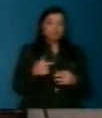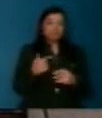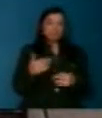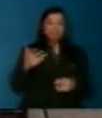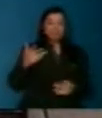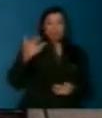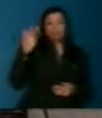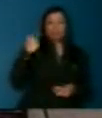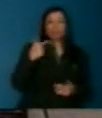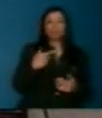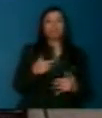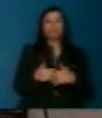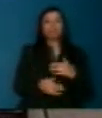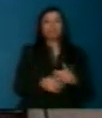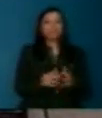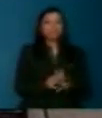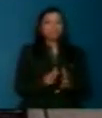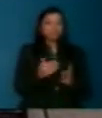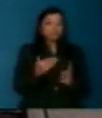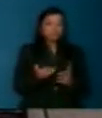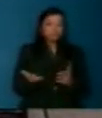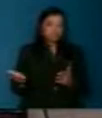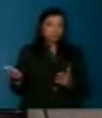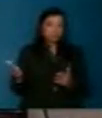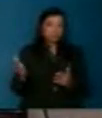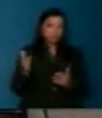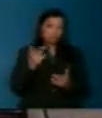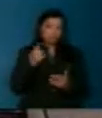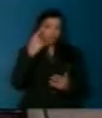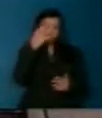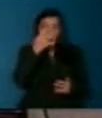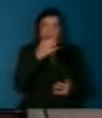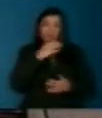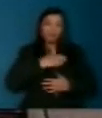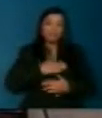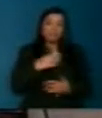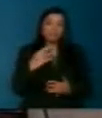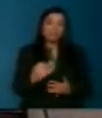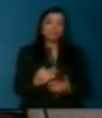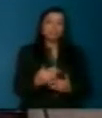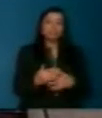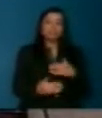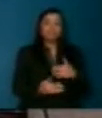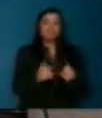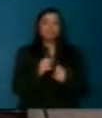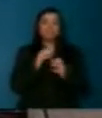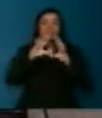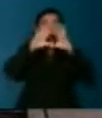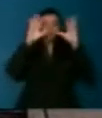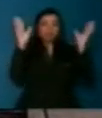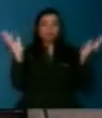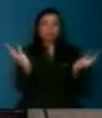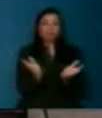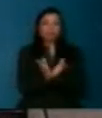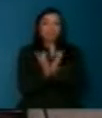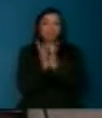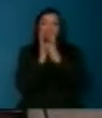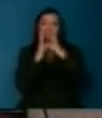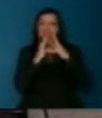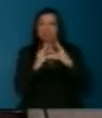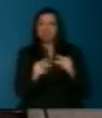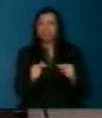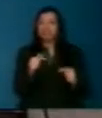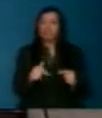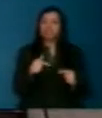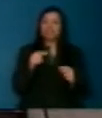inmersos en un globo que se deshumaniza y es que como que se va desvaneciendo el mundo. Ese mundo que